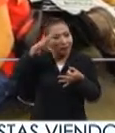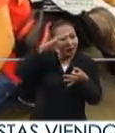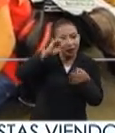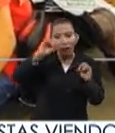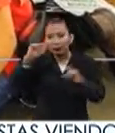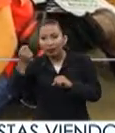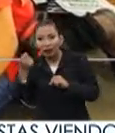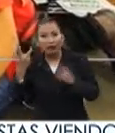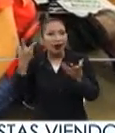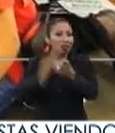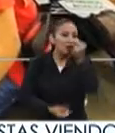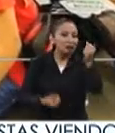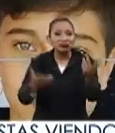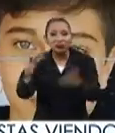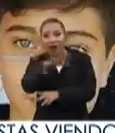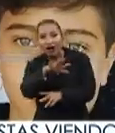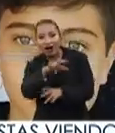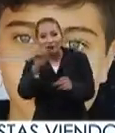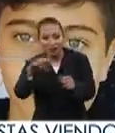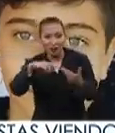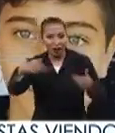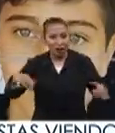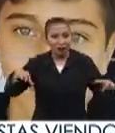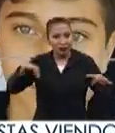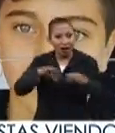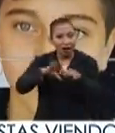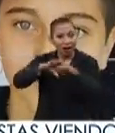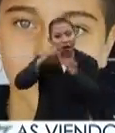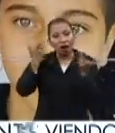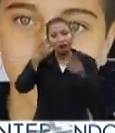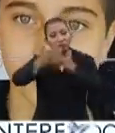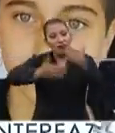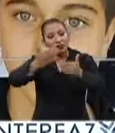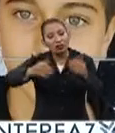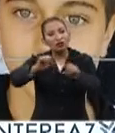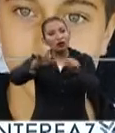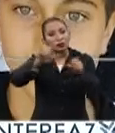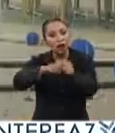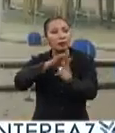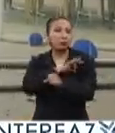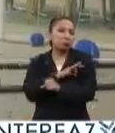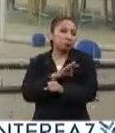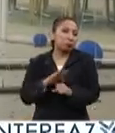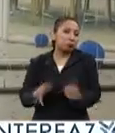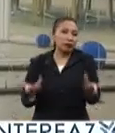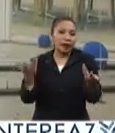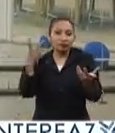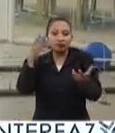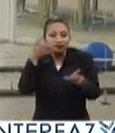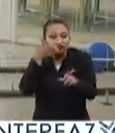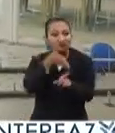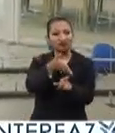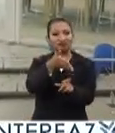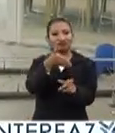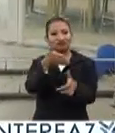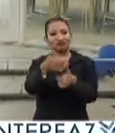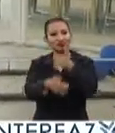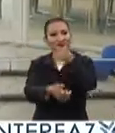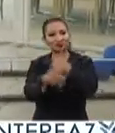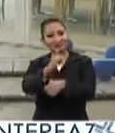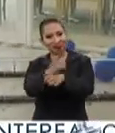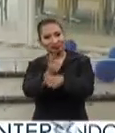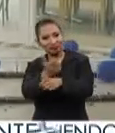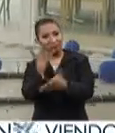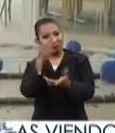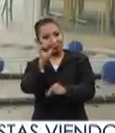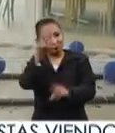ciencia, la tecnología o ámbitos que tengan que ver con el desarrollo social y puedan orientarse a una carrera de